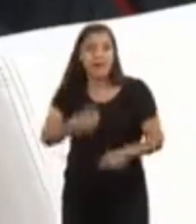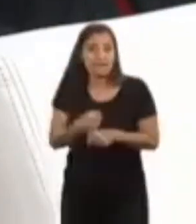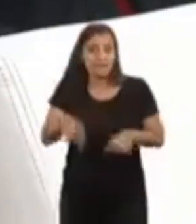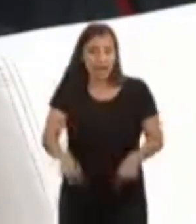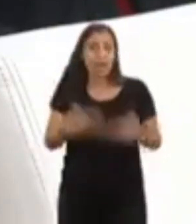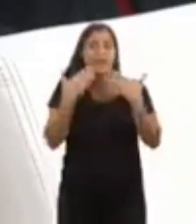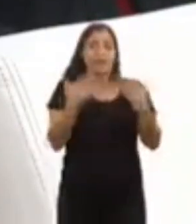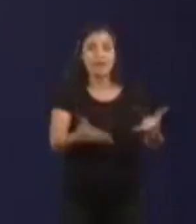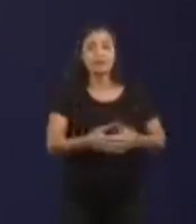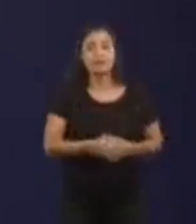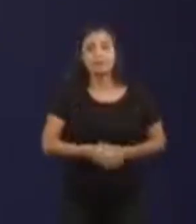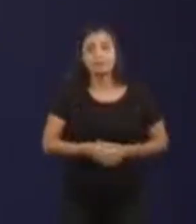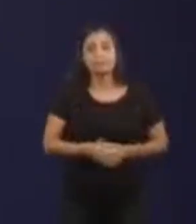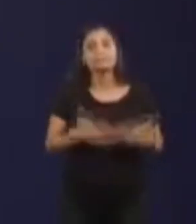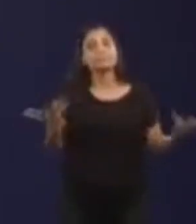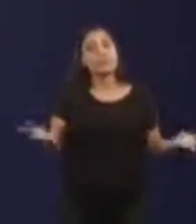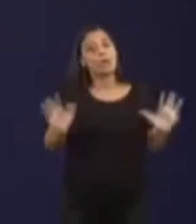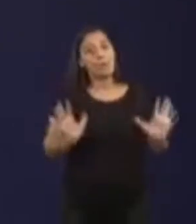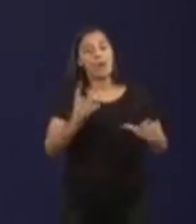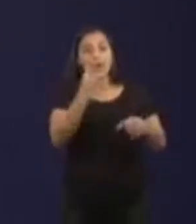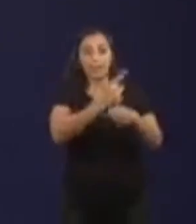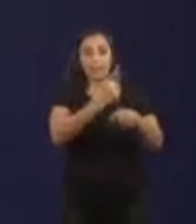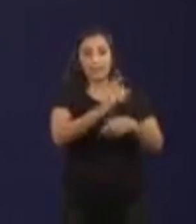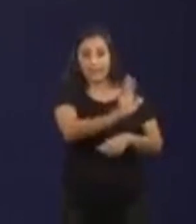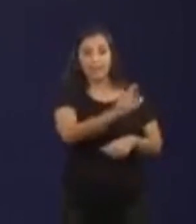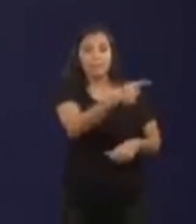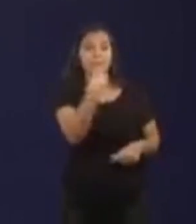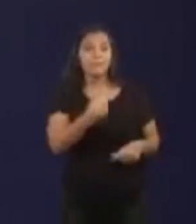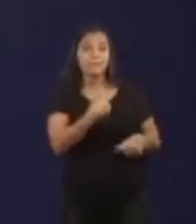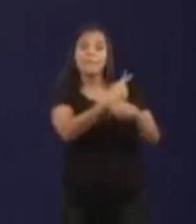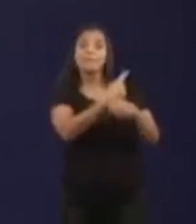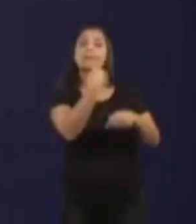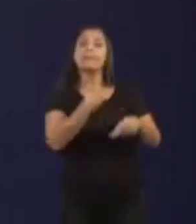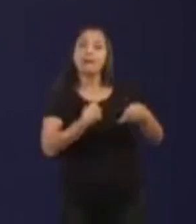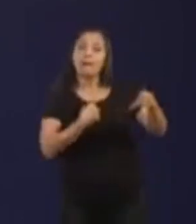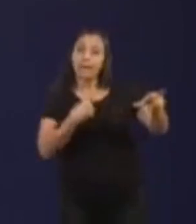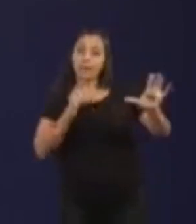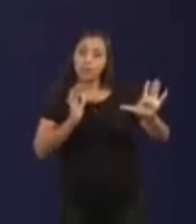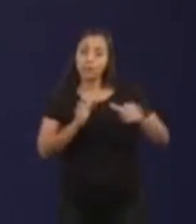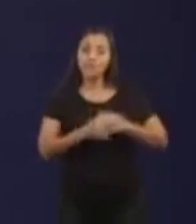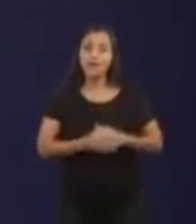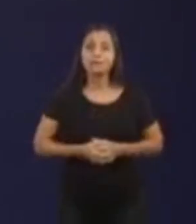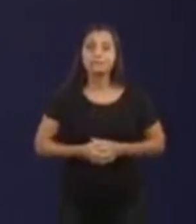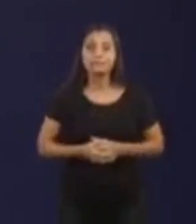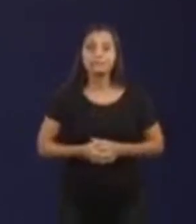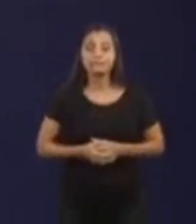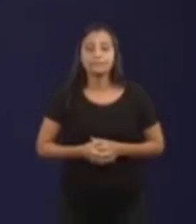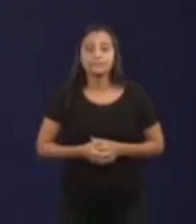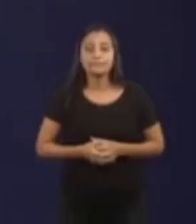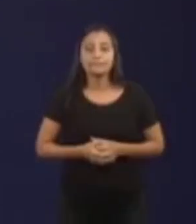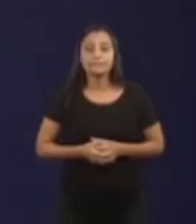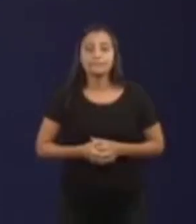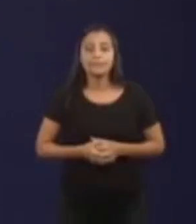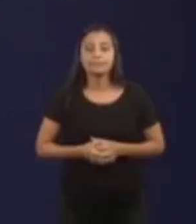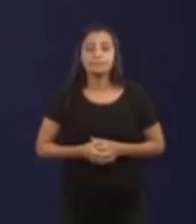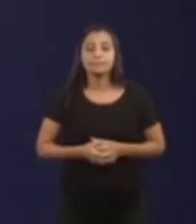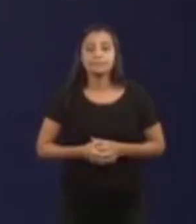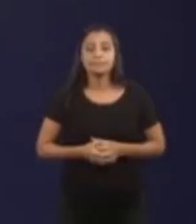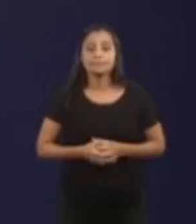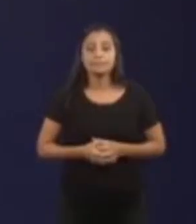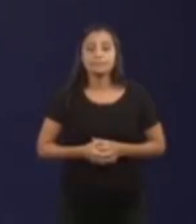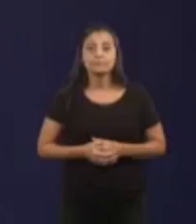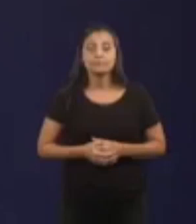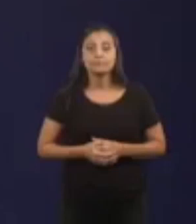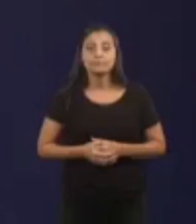Gracias Manuel bueno en principio a tu primera pregunta eh lo